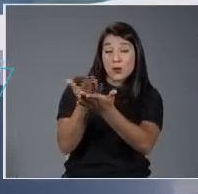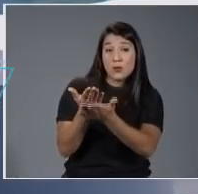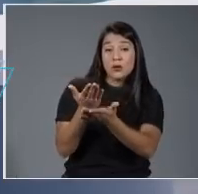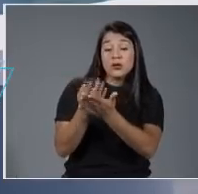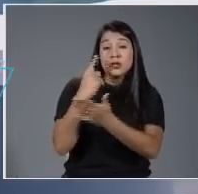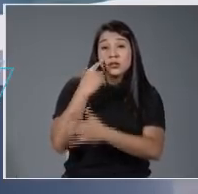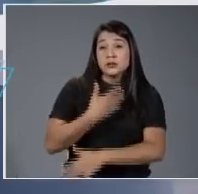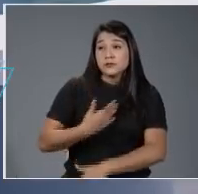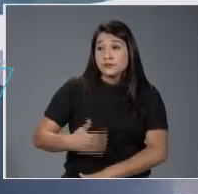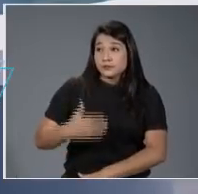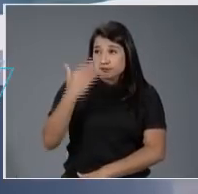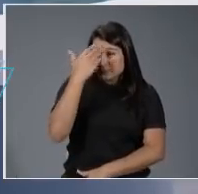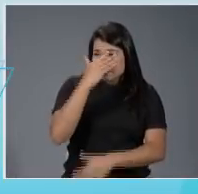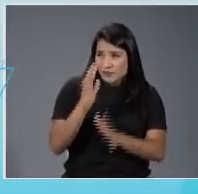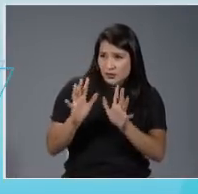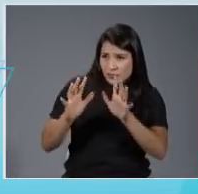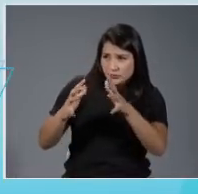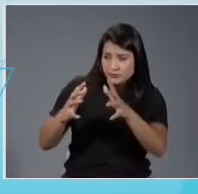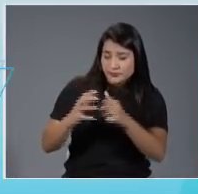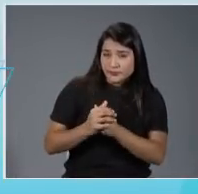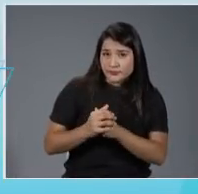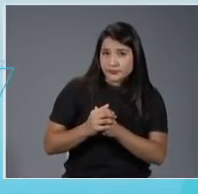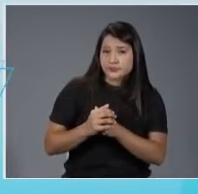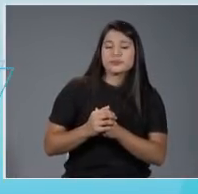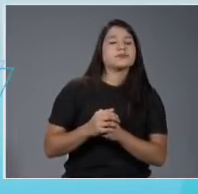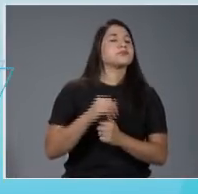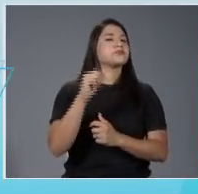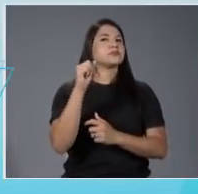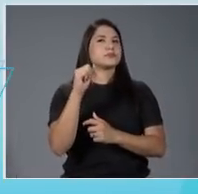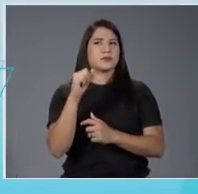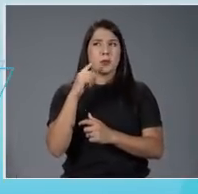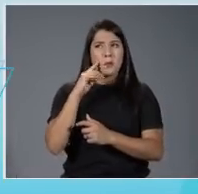de un gobierno de unidad? Sí, yo